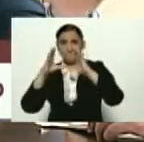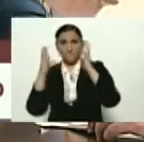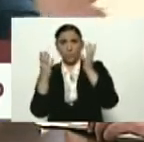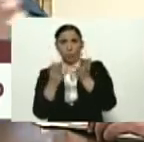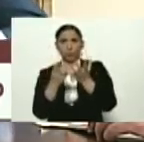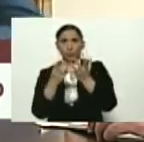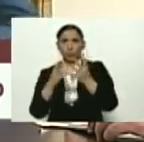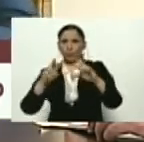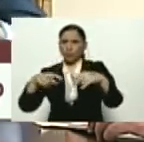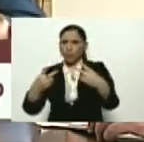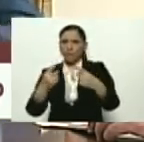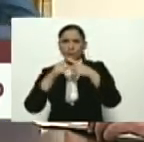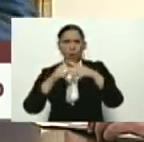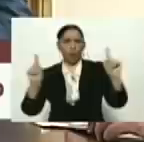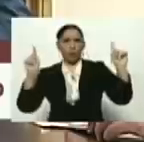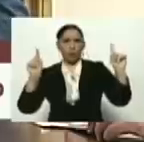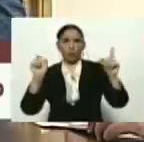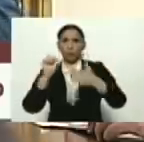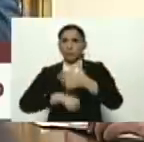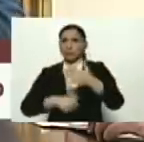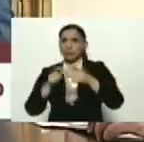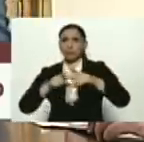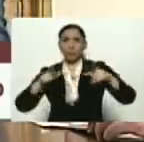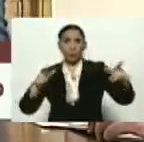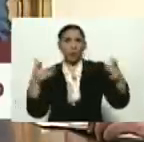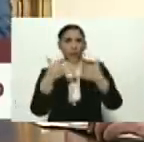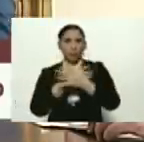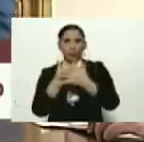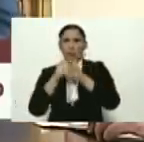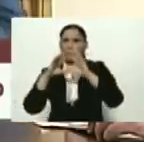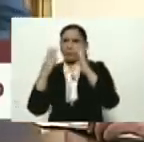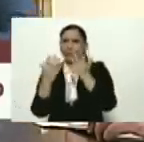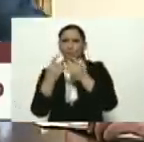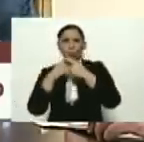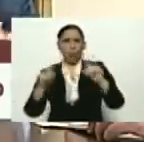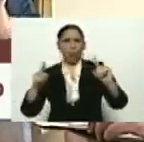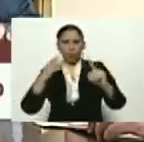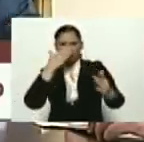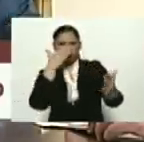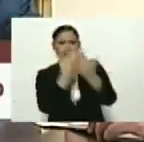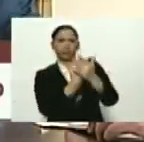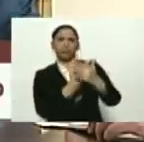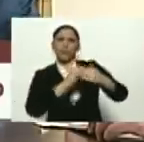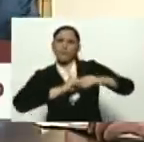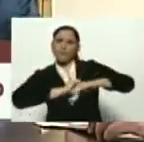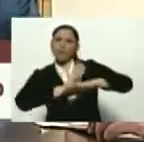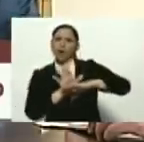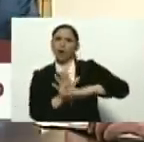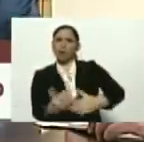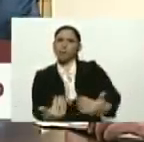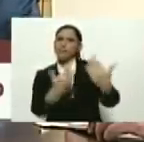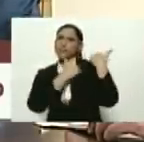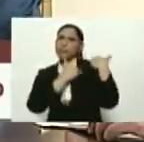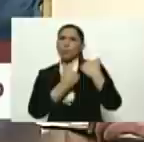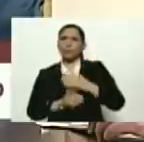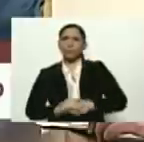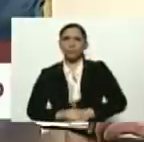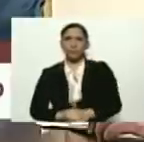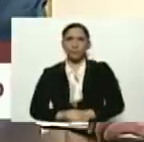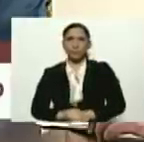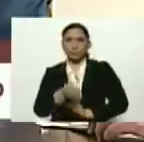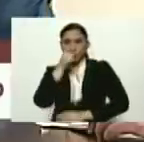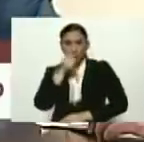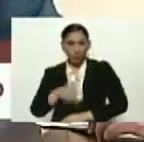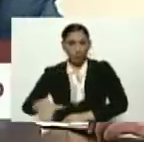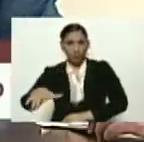otro. Sin lugar a duda, el mundo será otro. Y allí al frente irá el alba, la Alianza Bolivariana de los